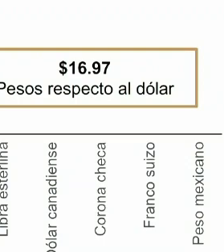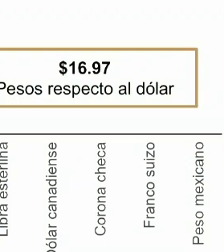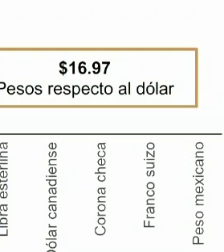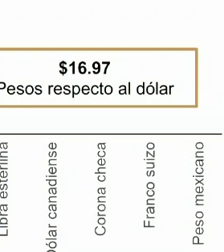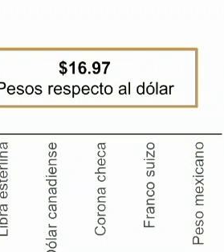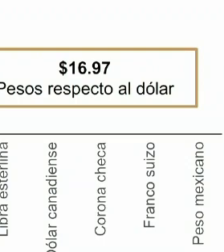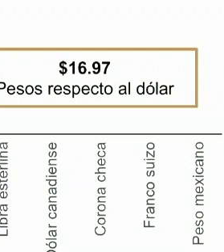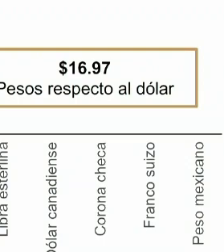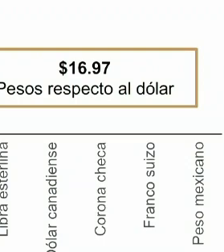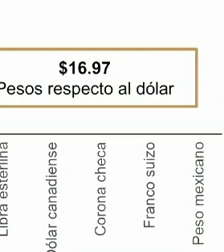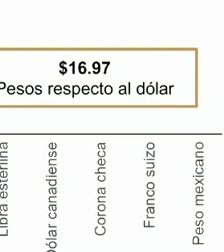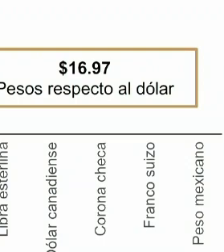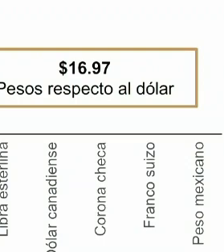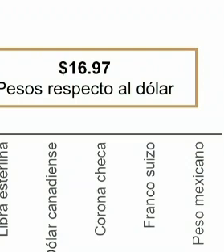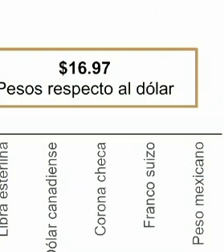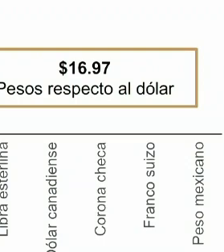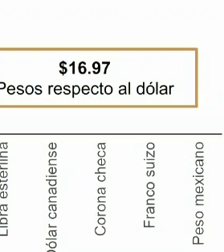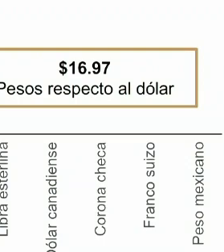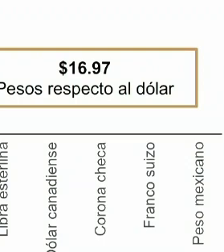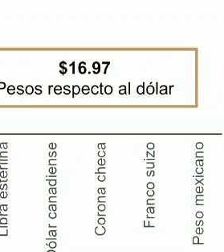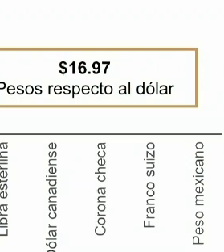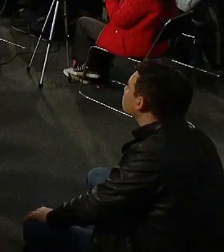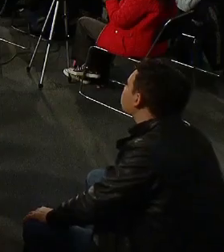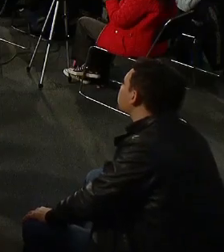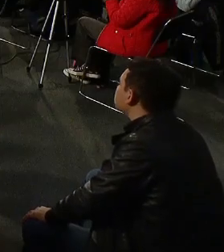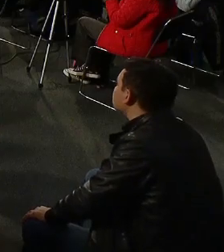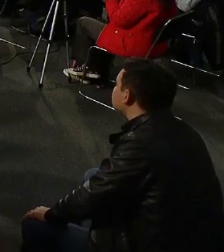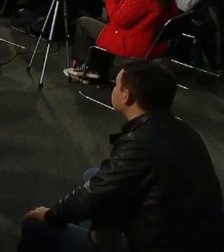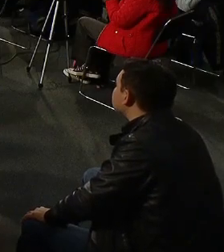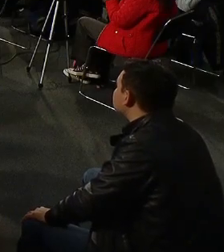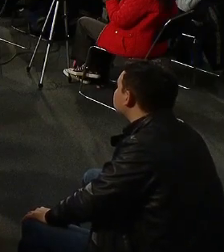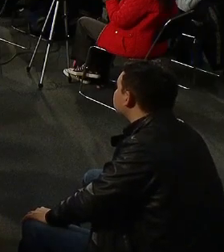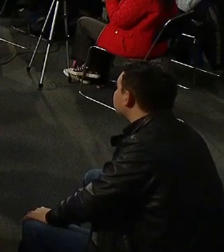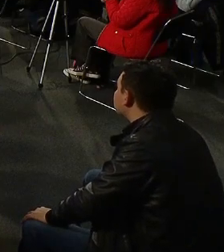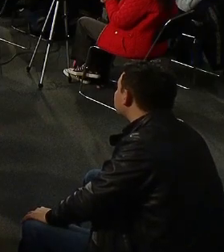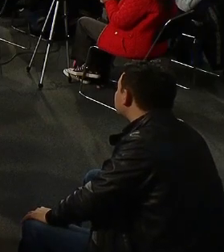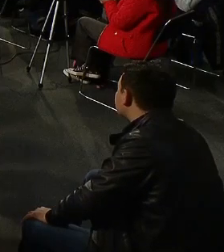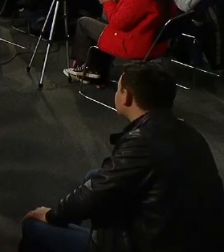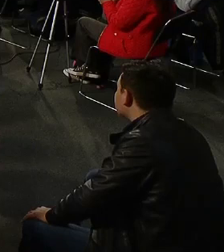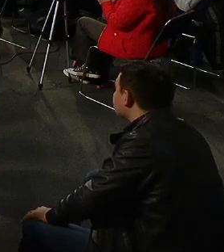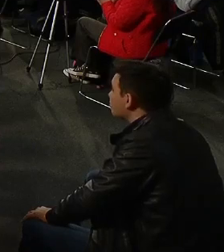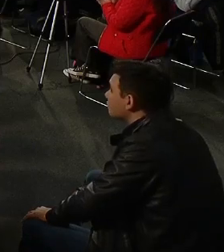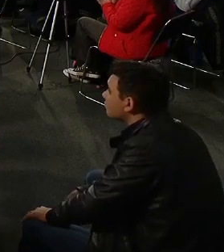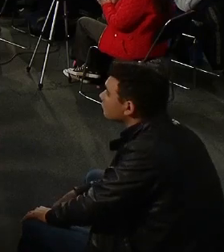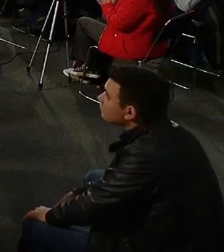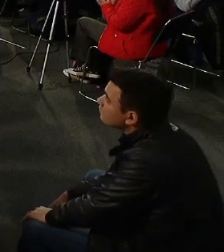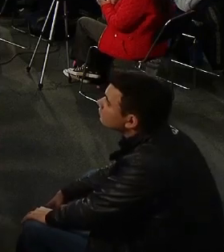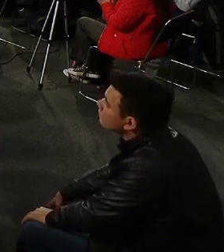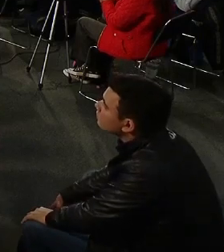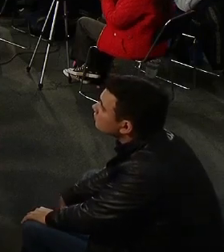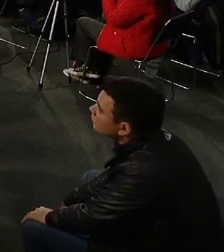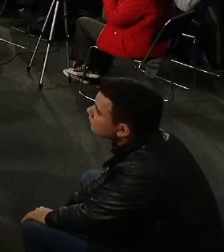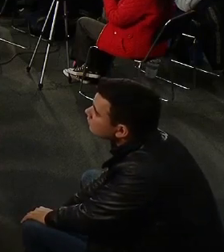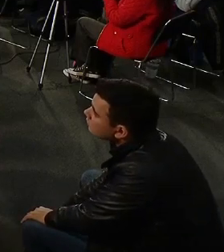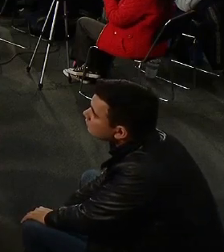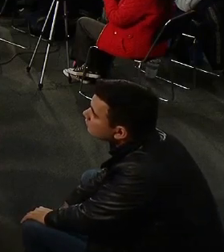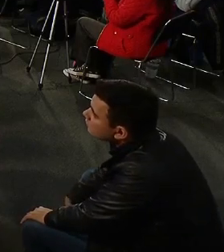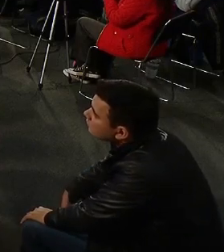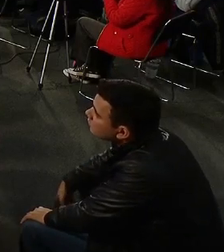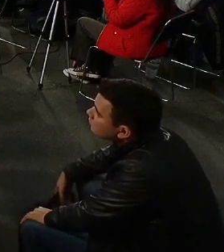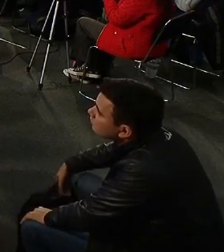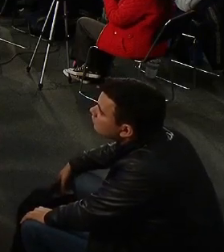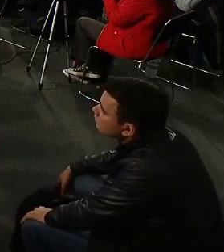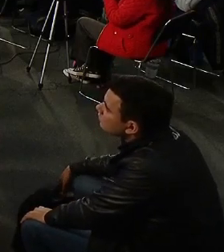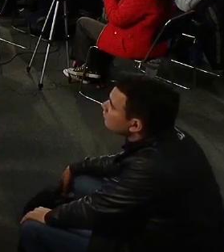país fortalecido con relación al dólar. Y esto es para el desayuno de los conservas.